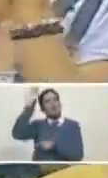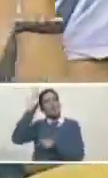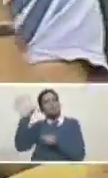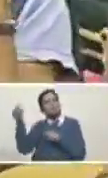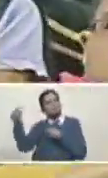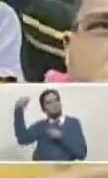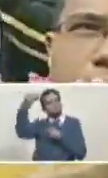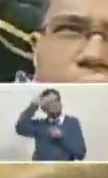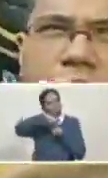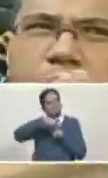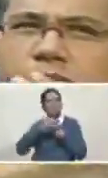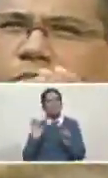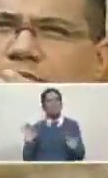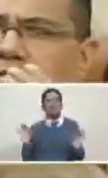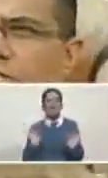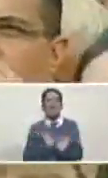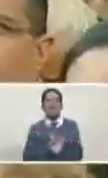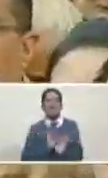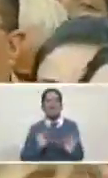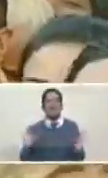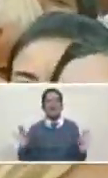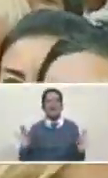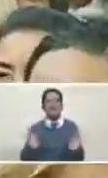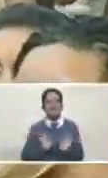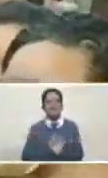de ningún tipo.